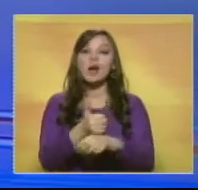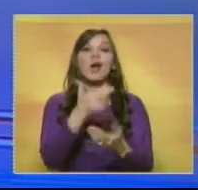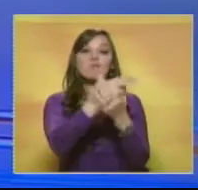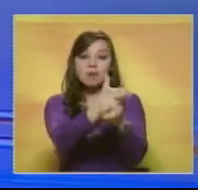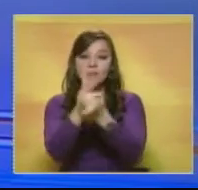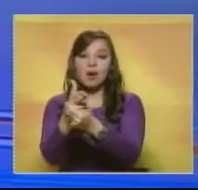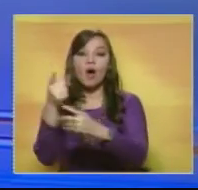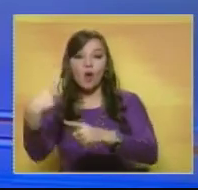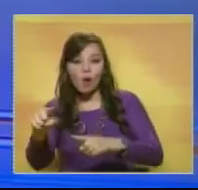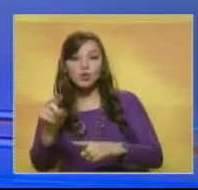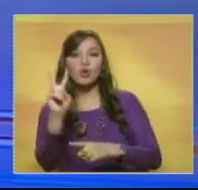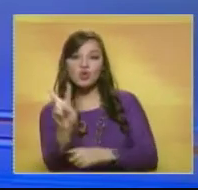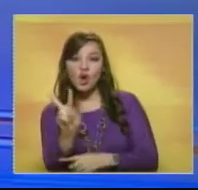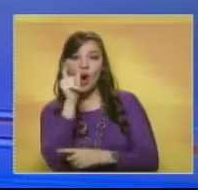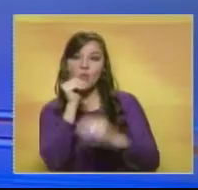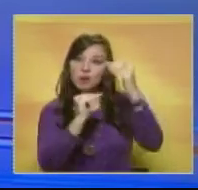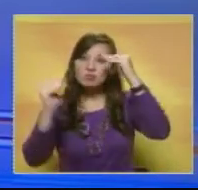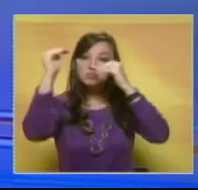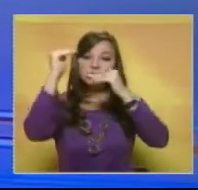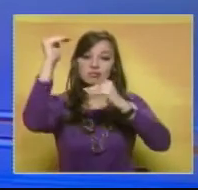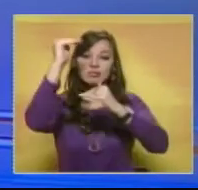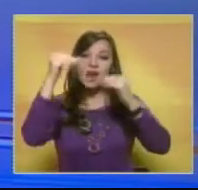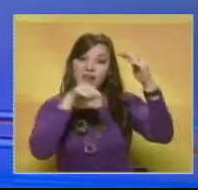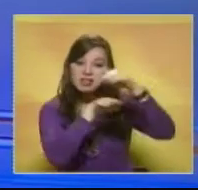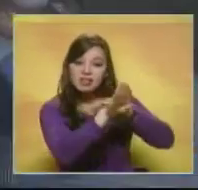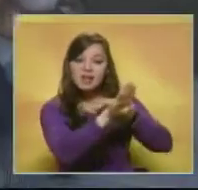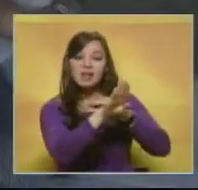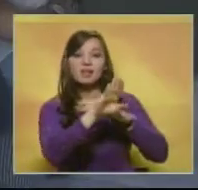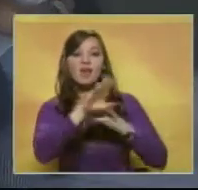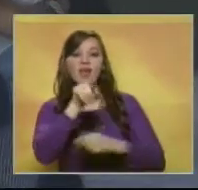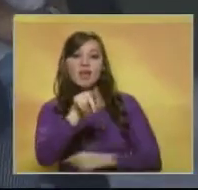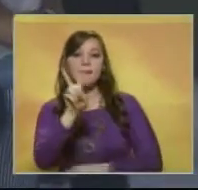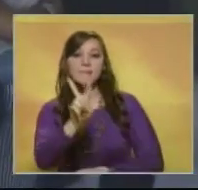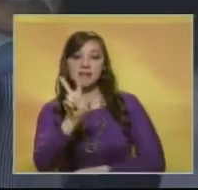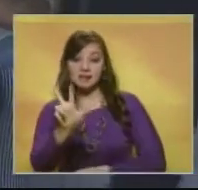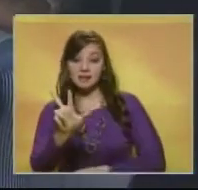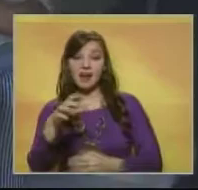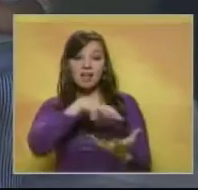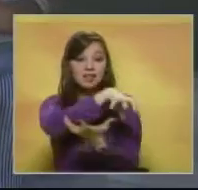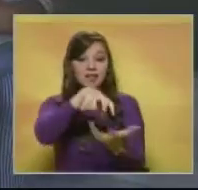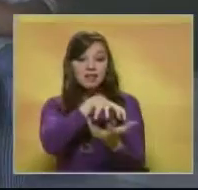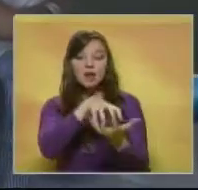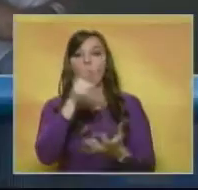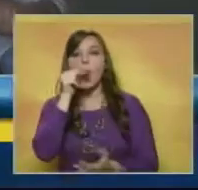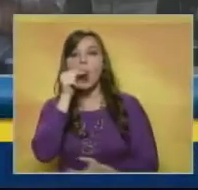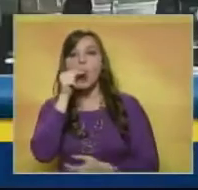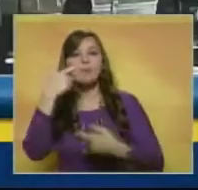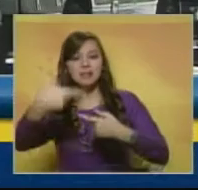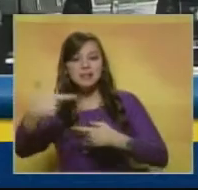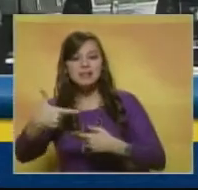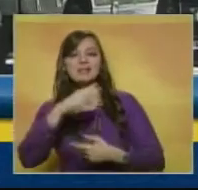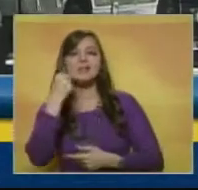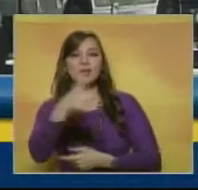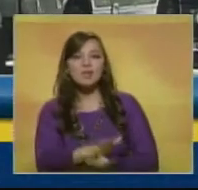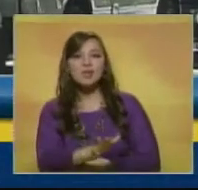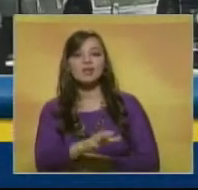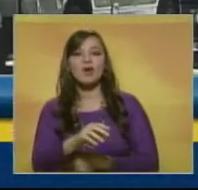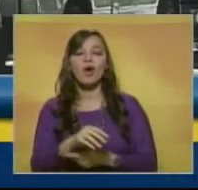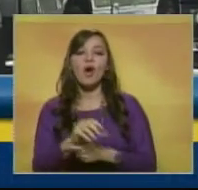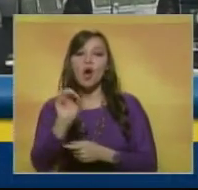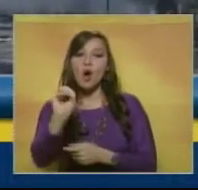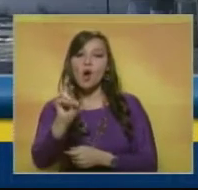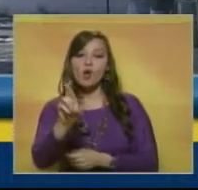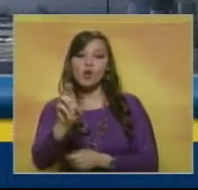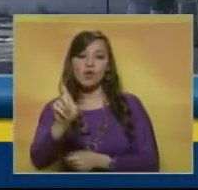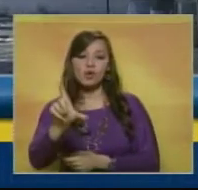2 hombres dentro de un apartamento en el 23 de enero. El taxista asesinado fue identificado como Orlando José García Cárdenas,